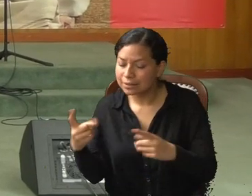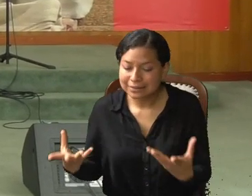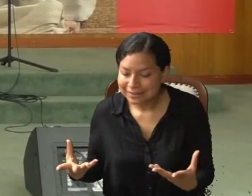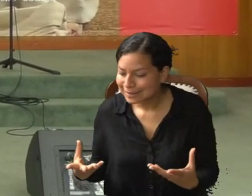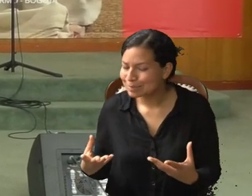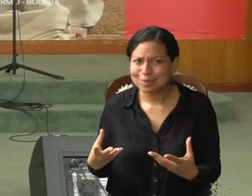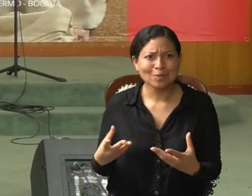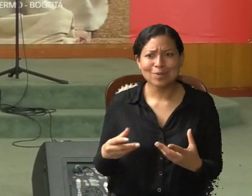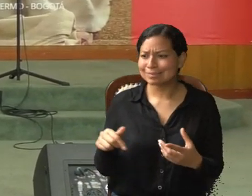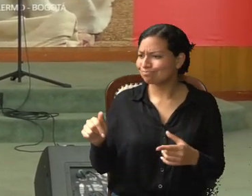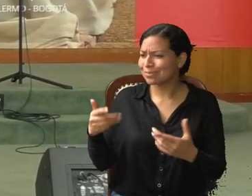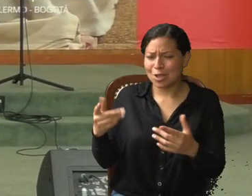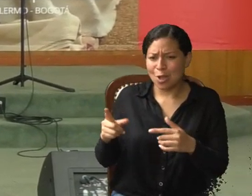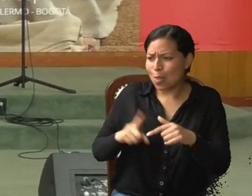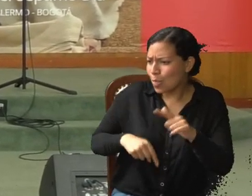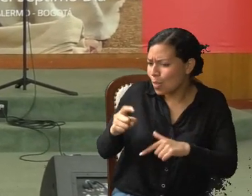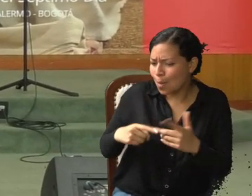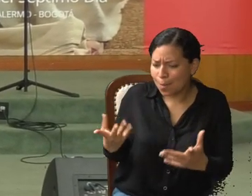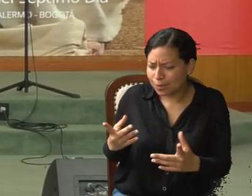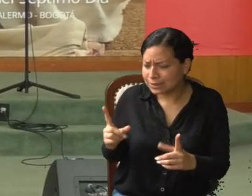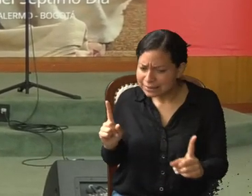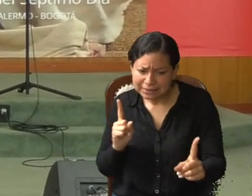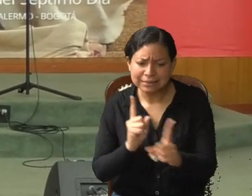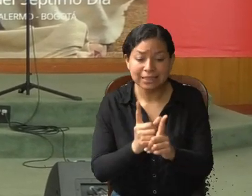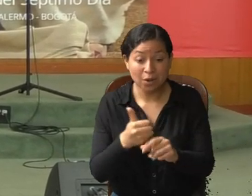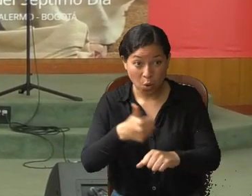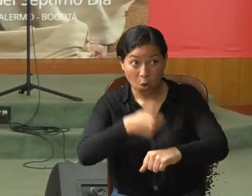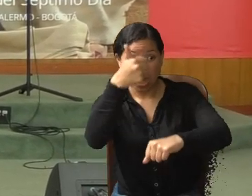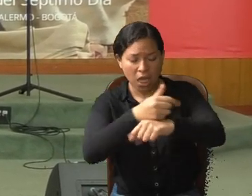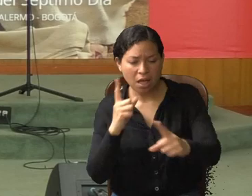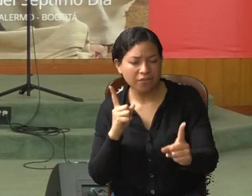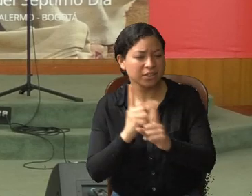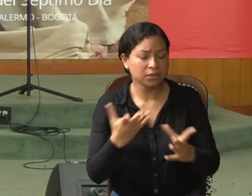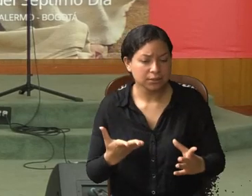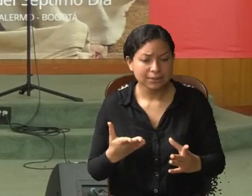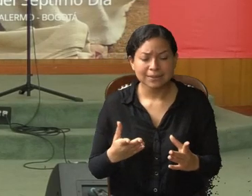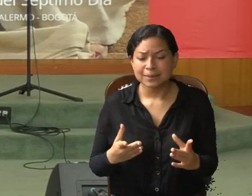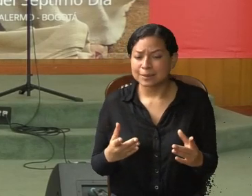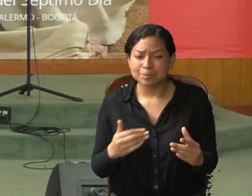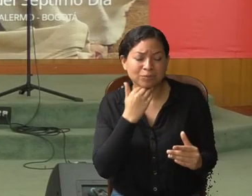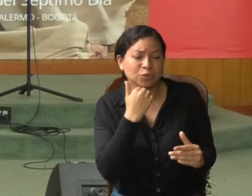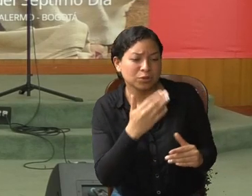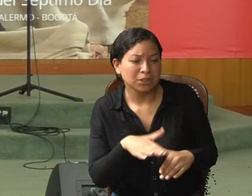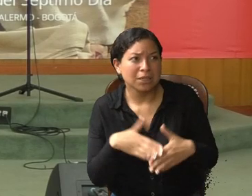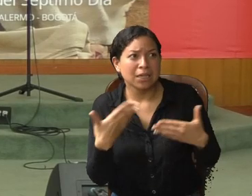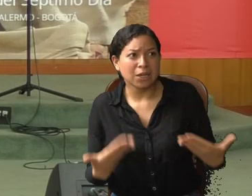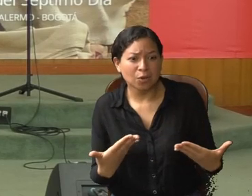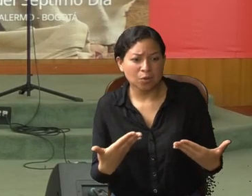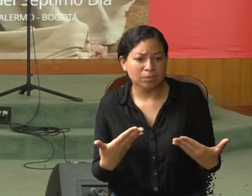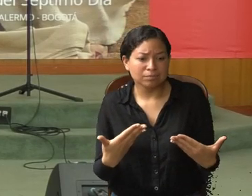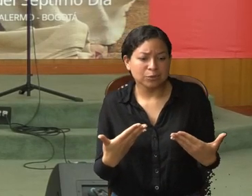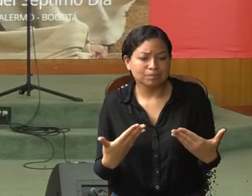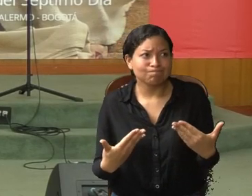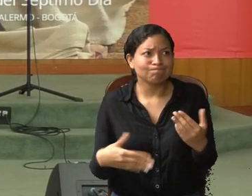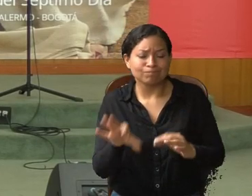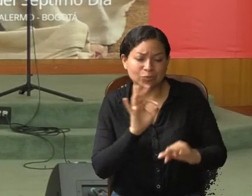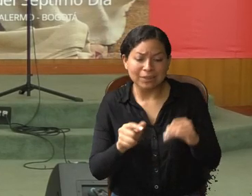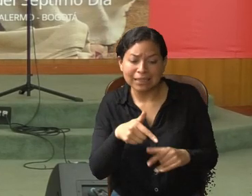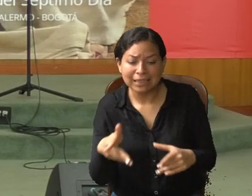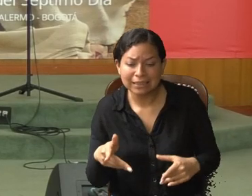supervisor se acercó a él y le dijo: necesito saber cómo puedo cortar esa máquina. Realmente no lo he logrado. Así que el